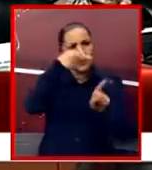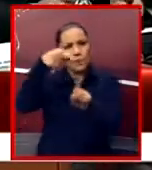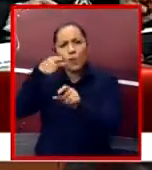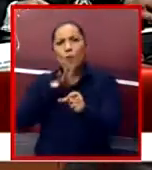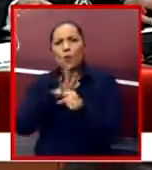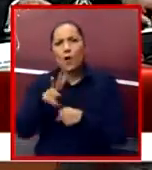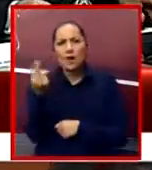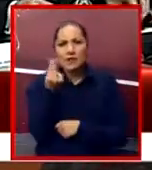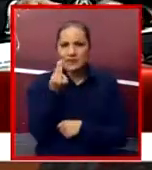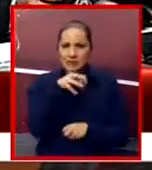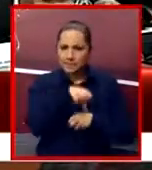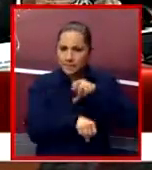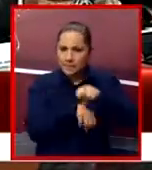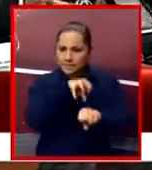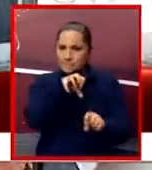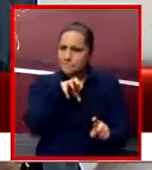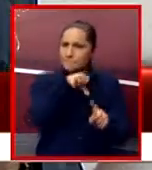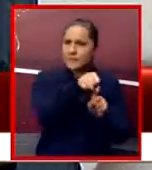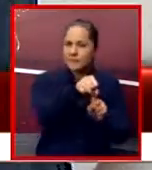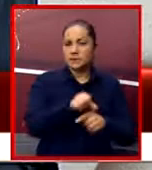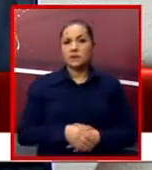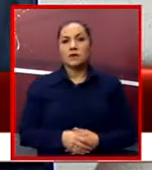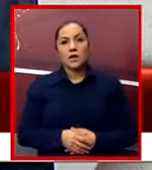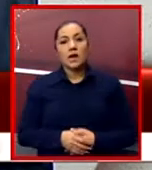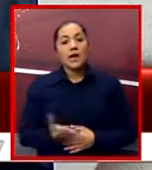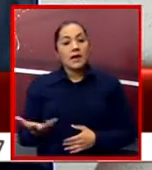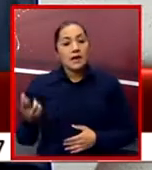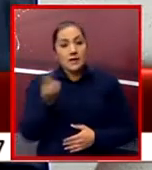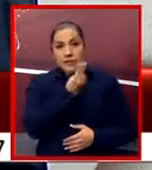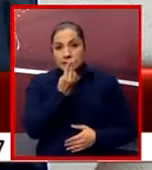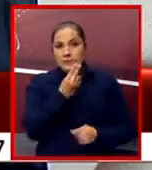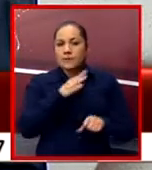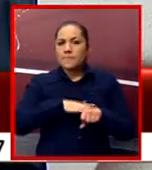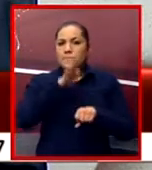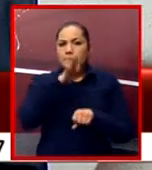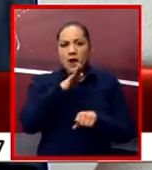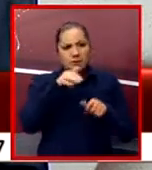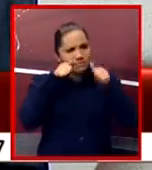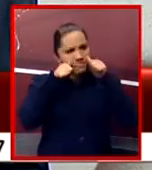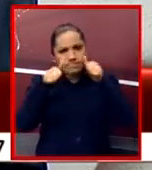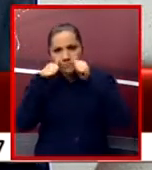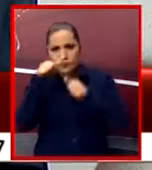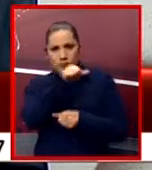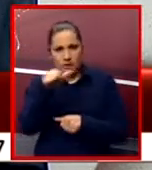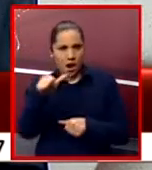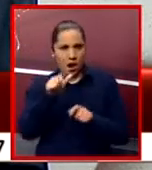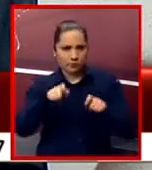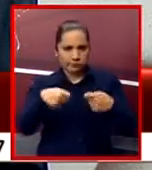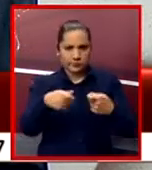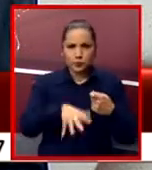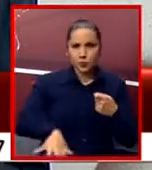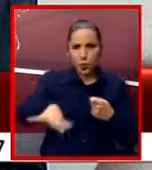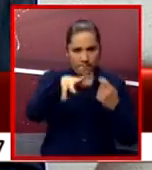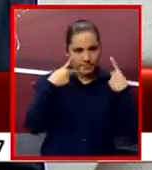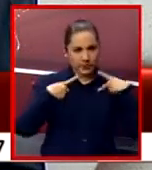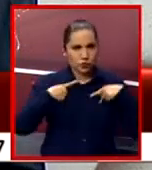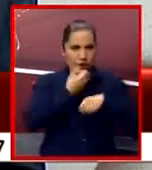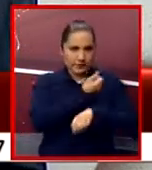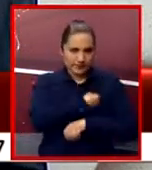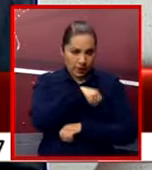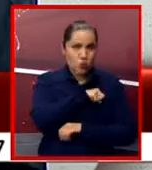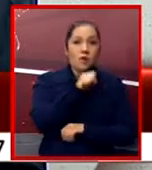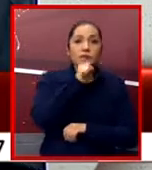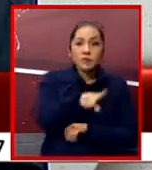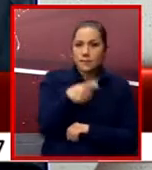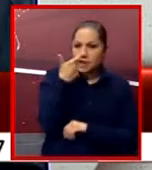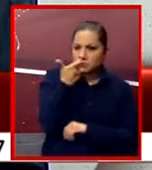federal. La necesidad de fortalecer los servicios públicos de salud y su financiamiento. Padecimientos